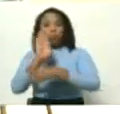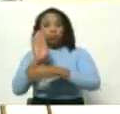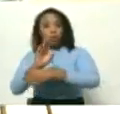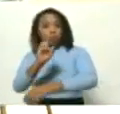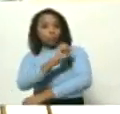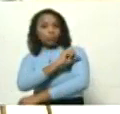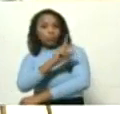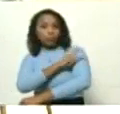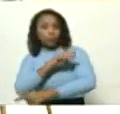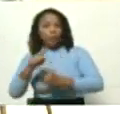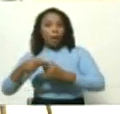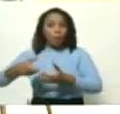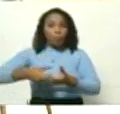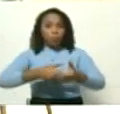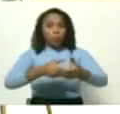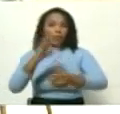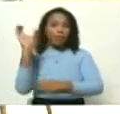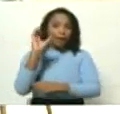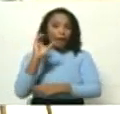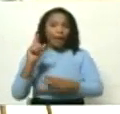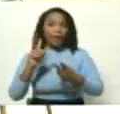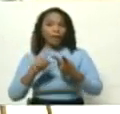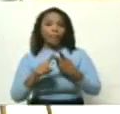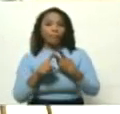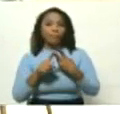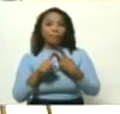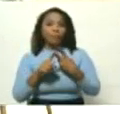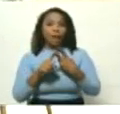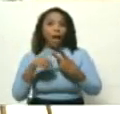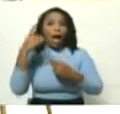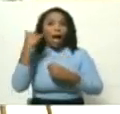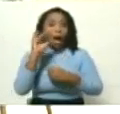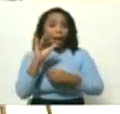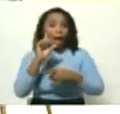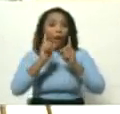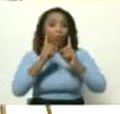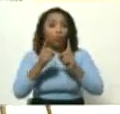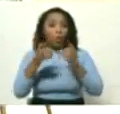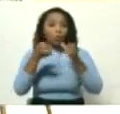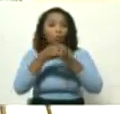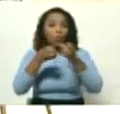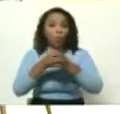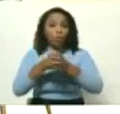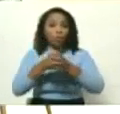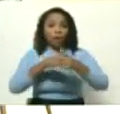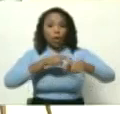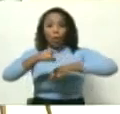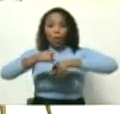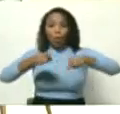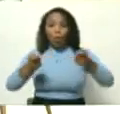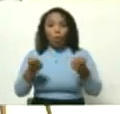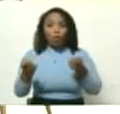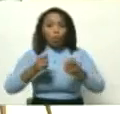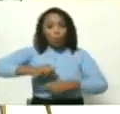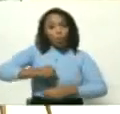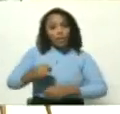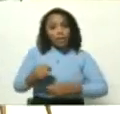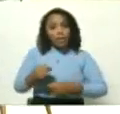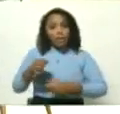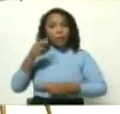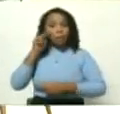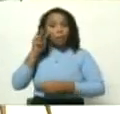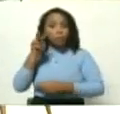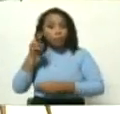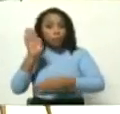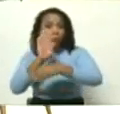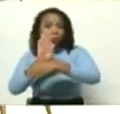de Caracas, vamos a tener los puestos de comando a los lados de las iglesias para atender si hay aglomeración